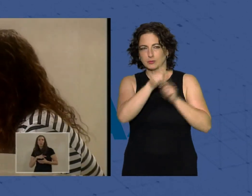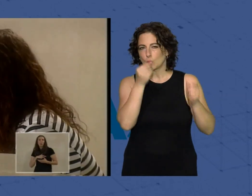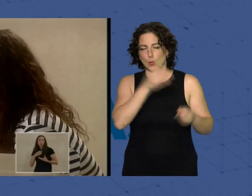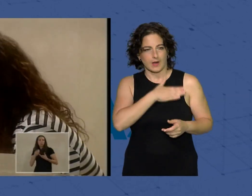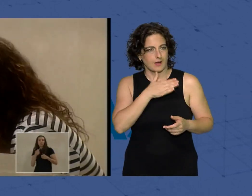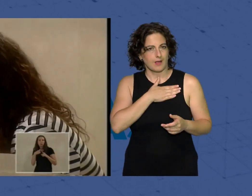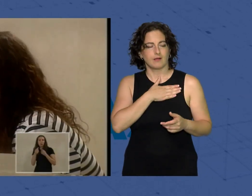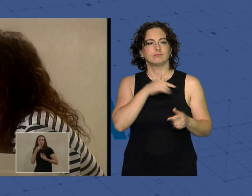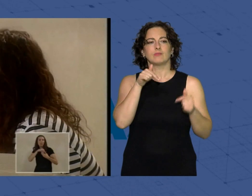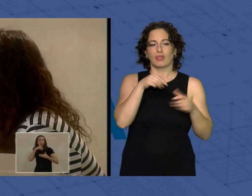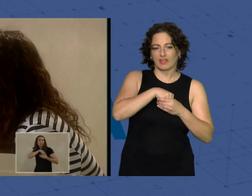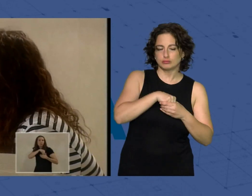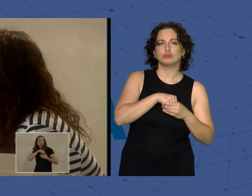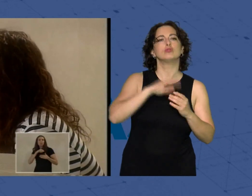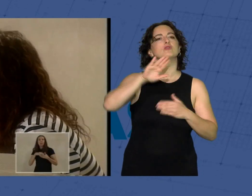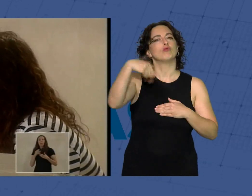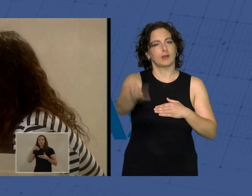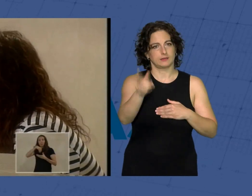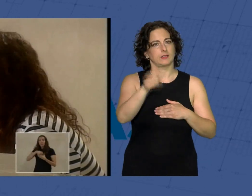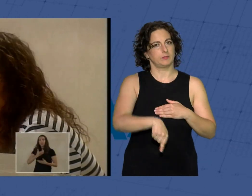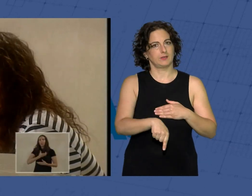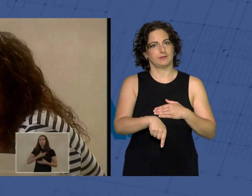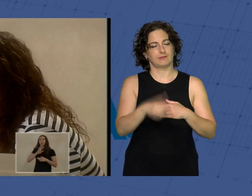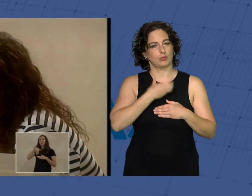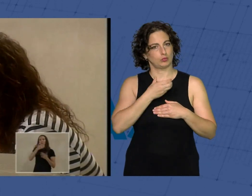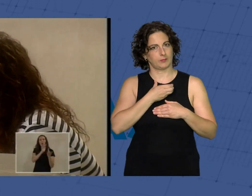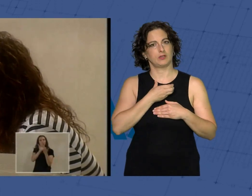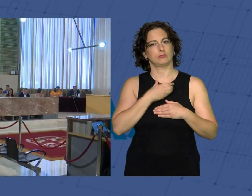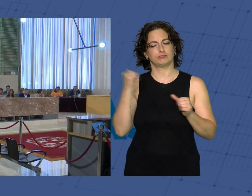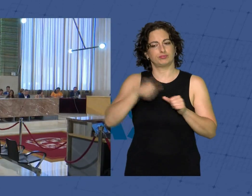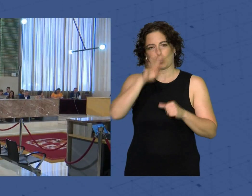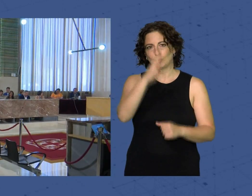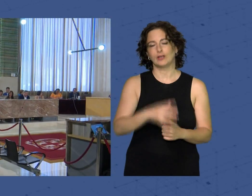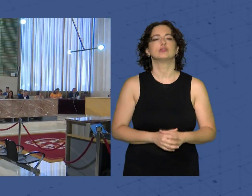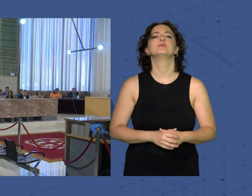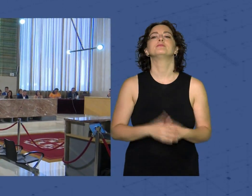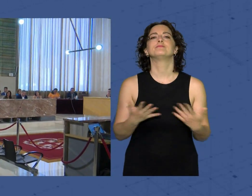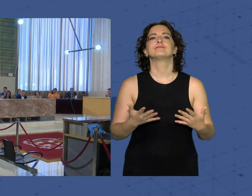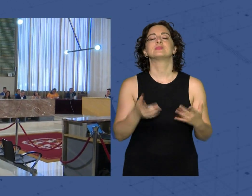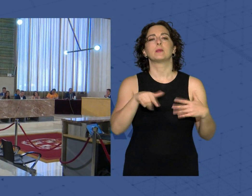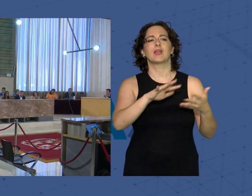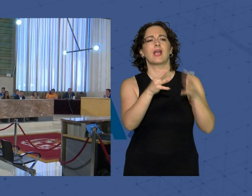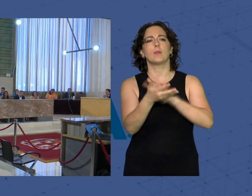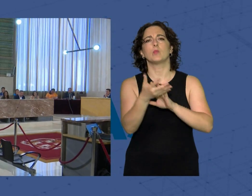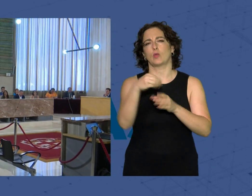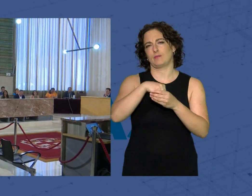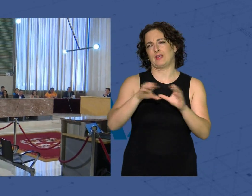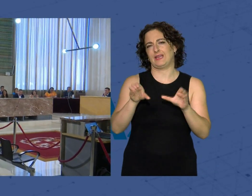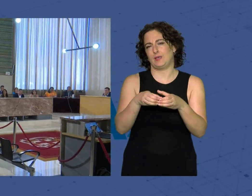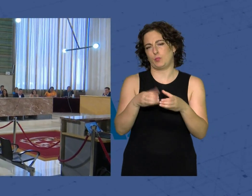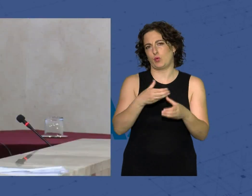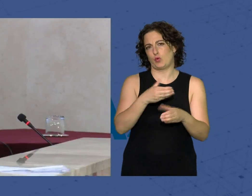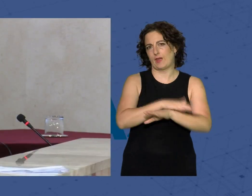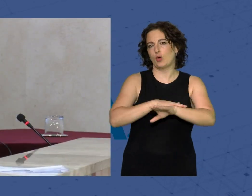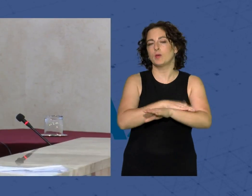cruzado tanto dentro como fuera de este ayuntamiento durante estos cuatro años. Cambios que también atañen al equipo de gobierno, del que